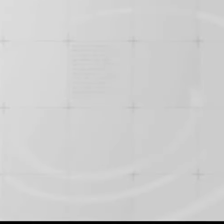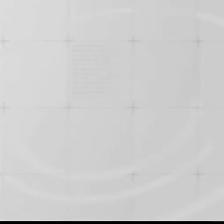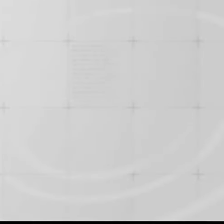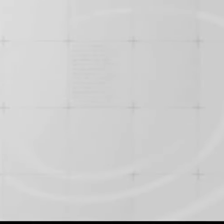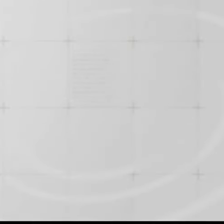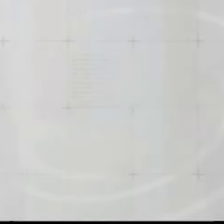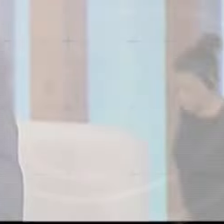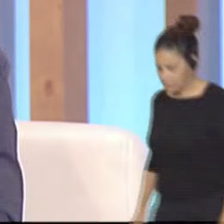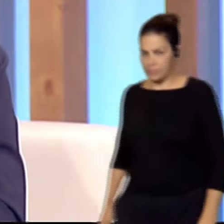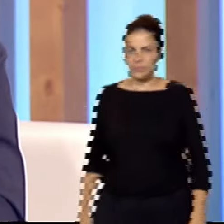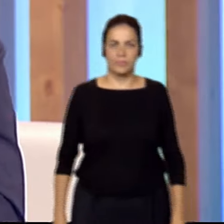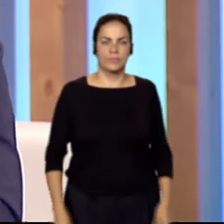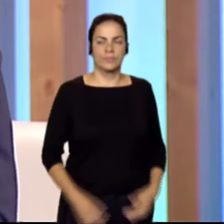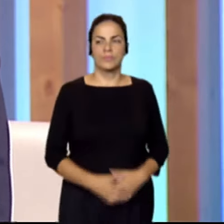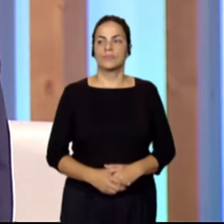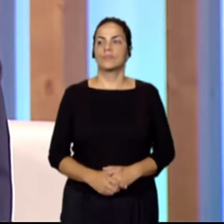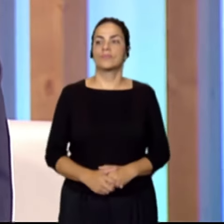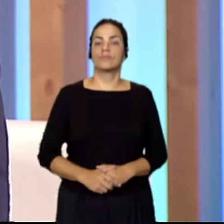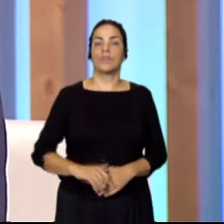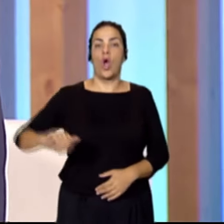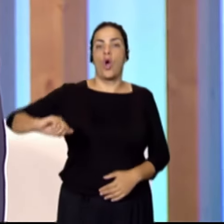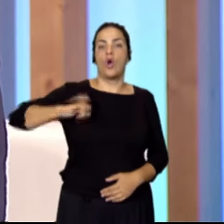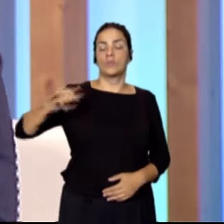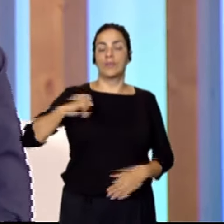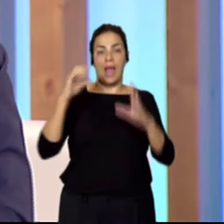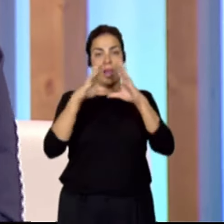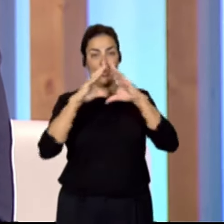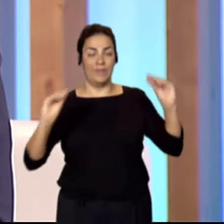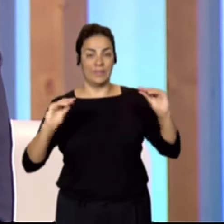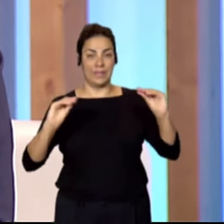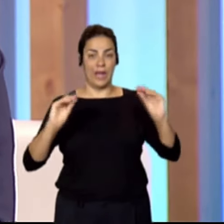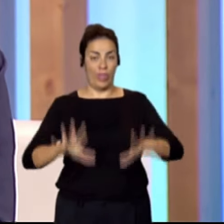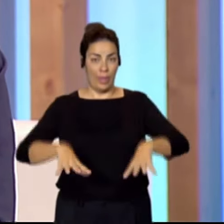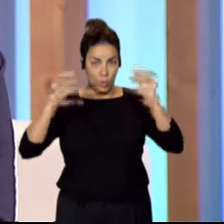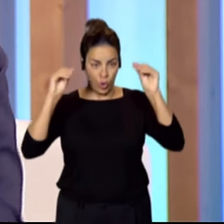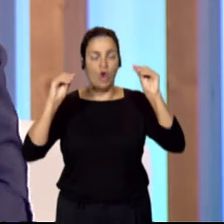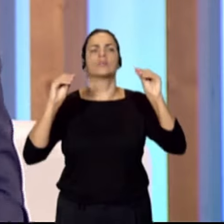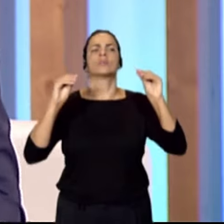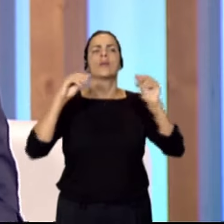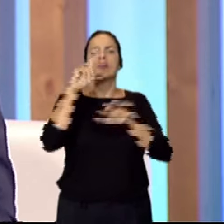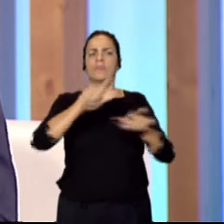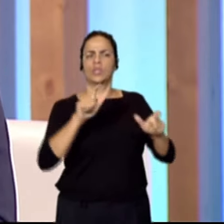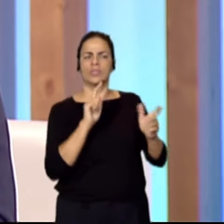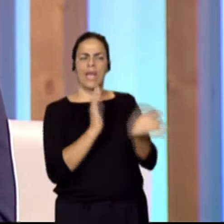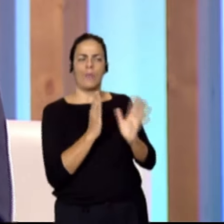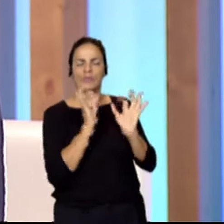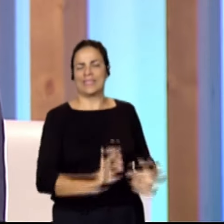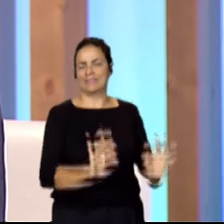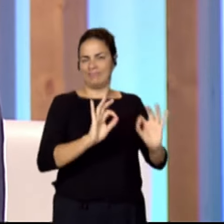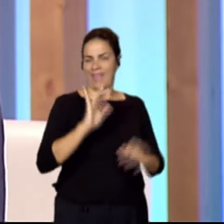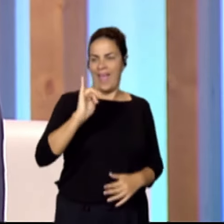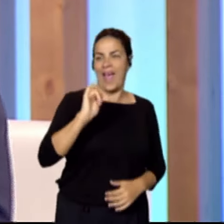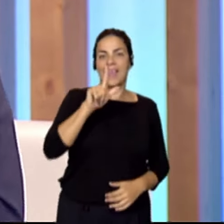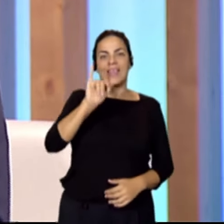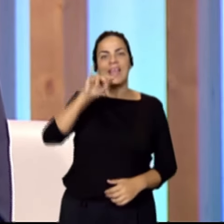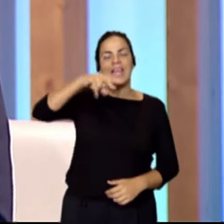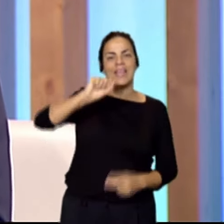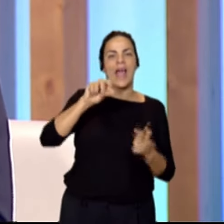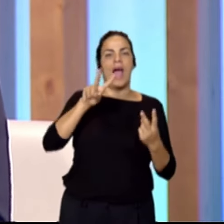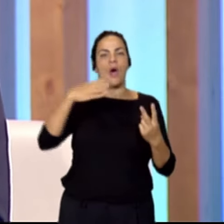ustedes el Hospital Universitario de Burgos cuenta con unos terapeutas muy especiales Lina uba y